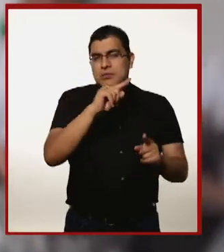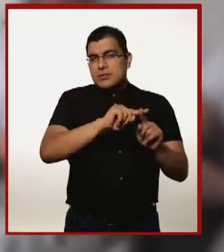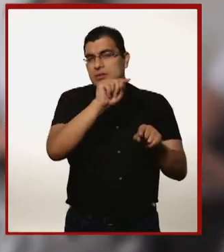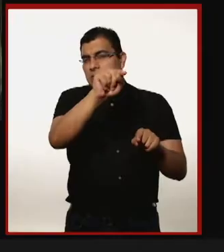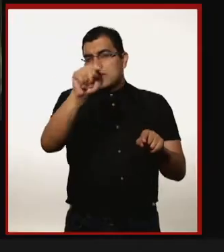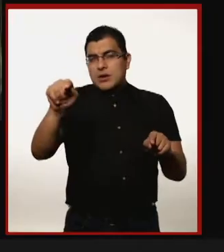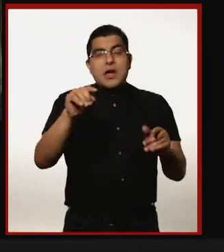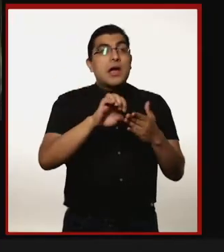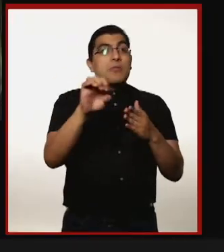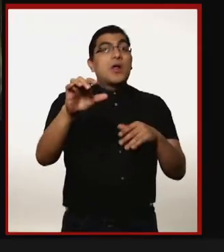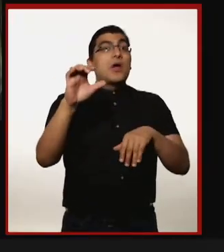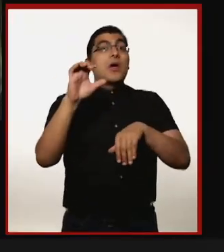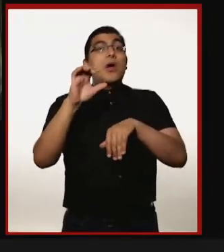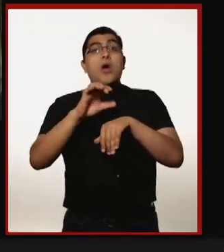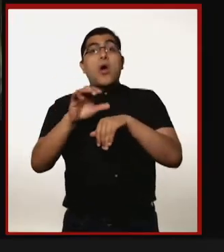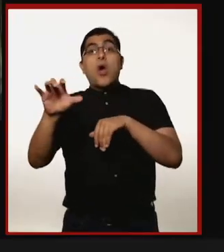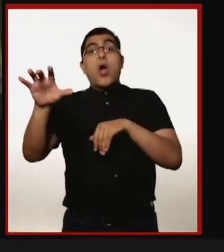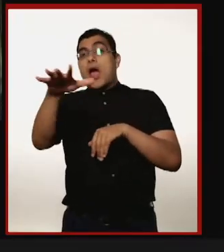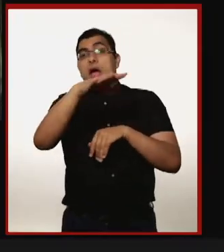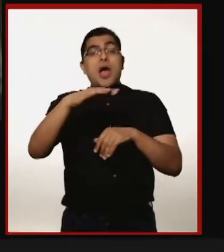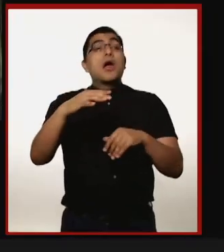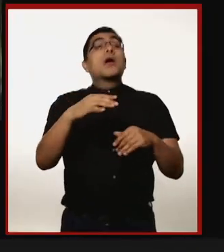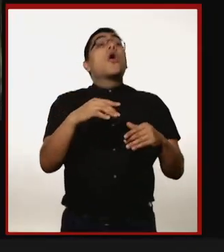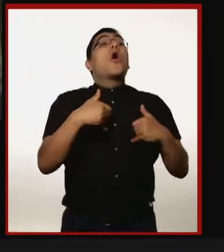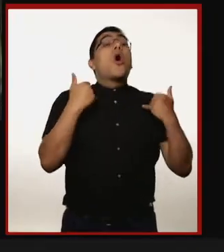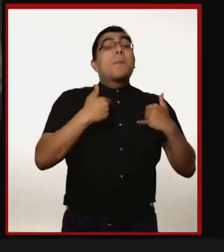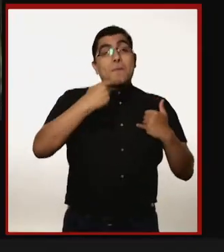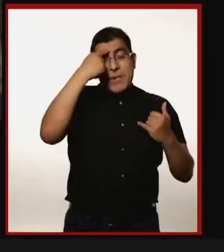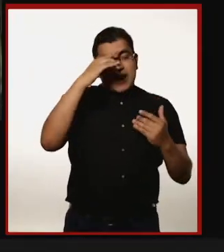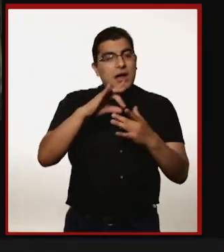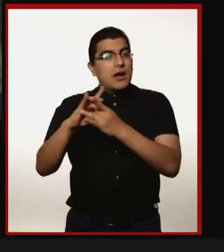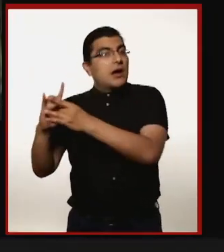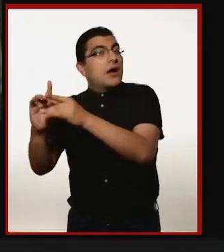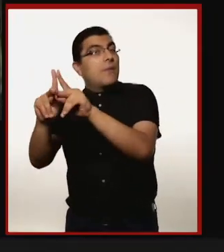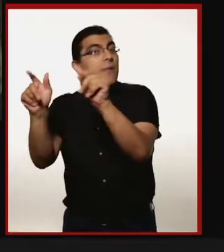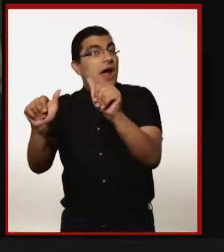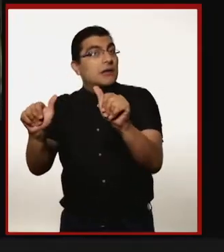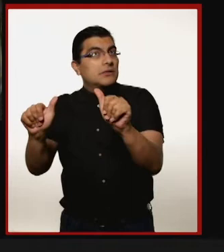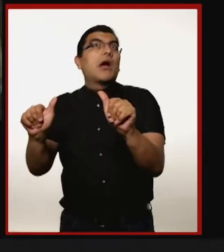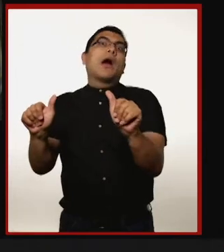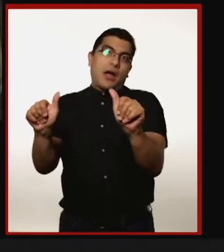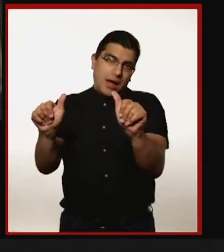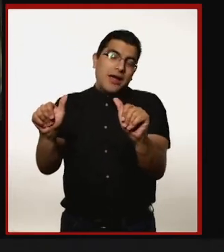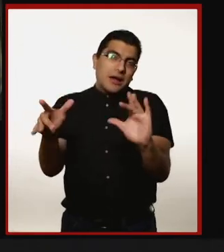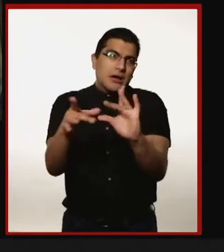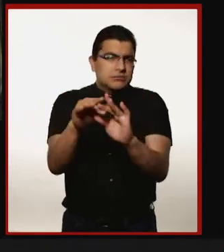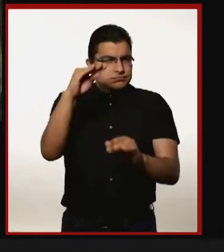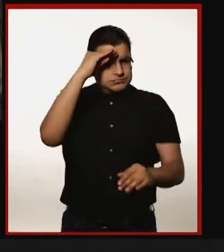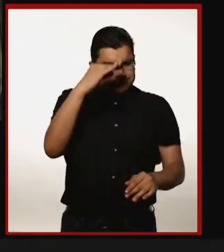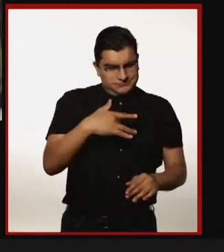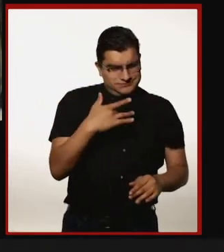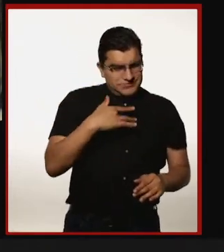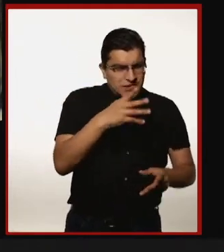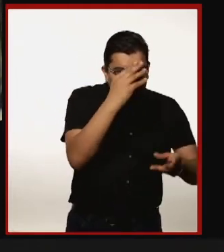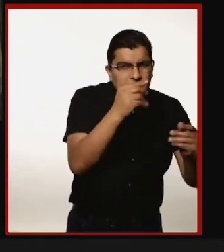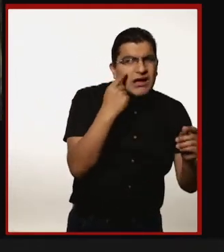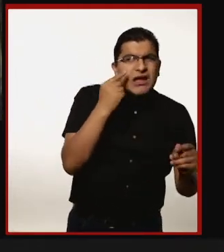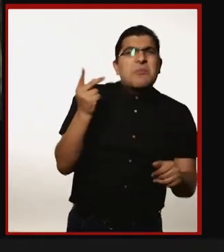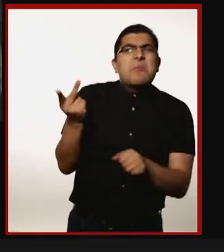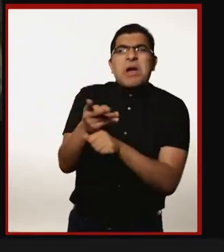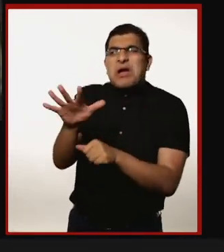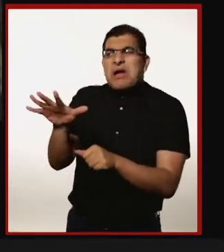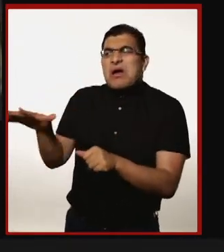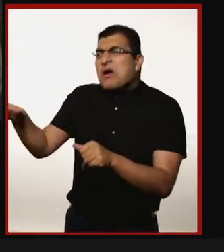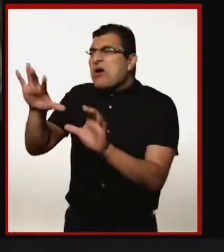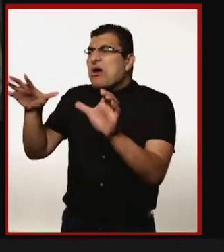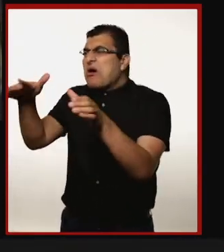por ejemplo, de Colombia, como Jóvenes Constructores de Paz, que pudieran ser esa lógica de decir, vamos y